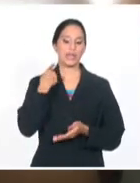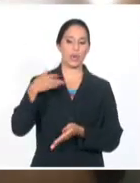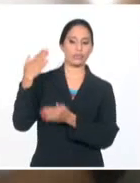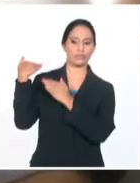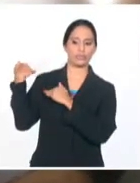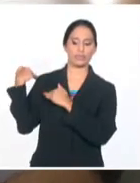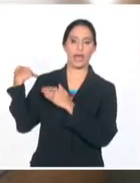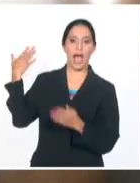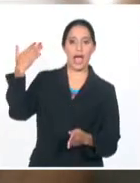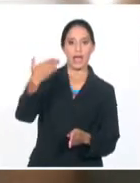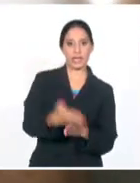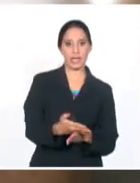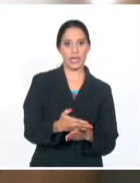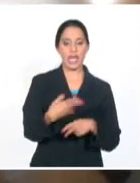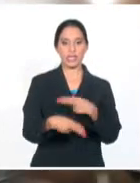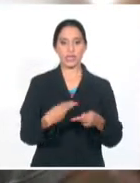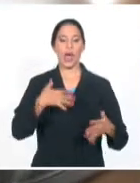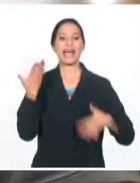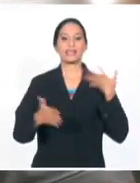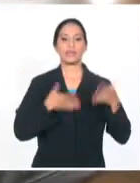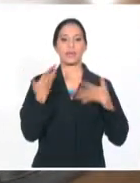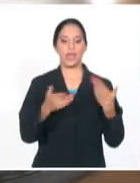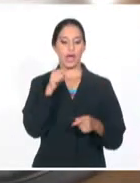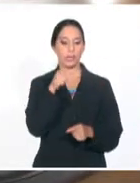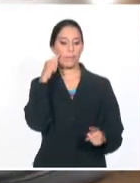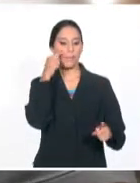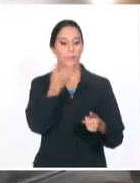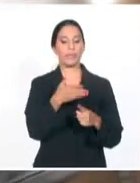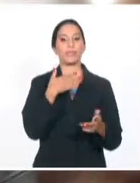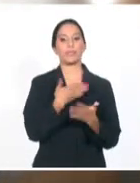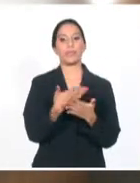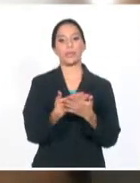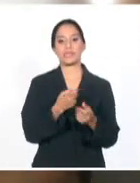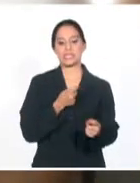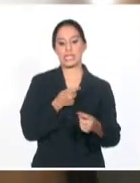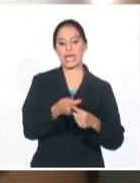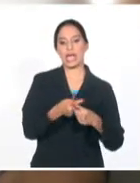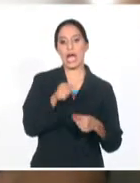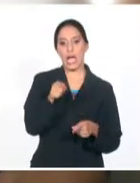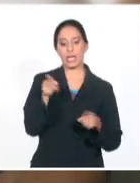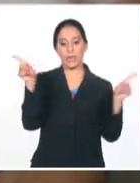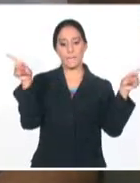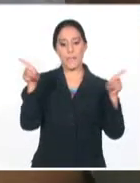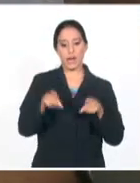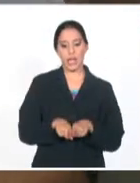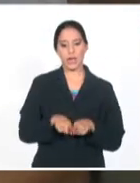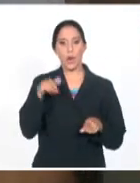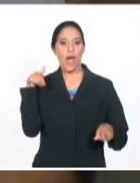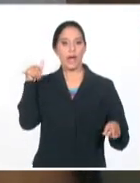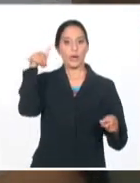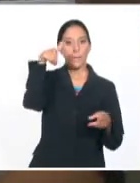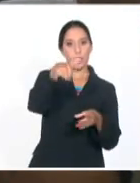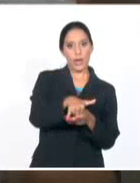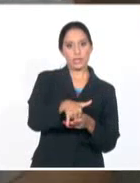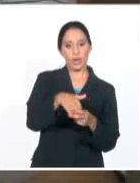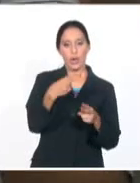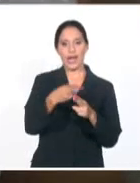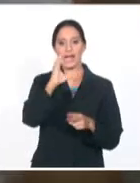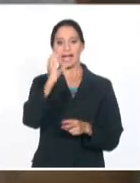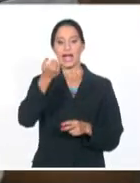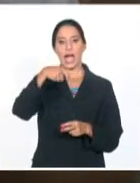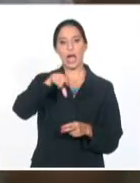actividades alrededor de esta fecha en este lugar, en Varadero, en el aeropuerto Caguama, para